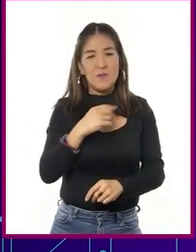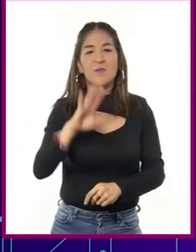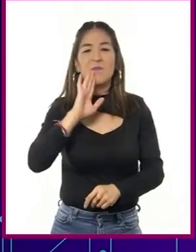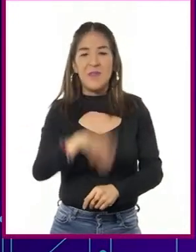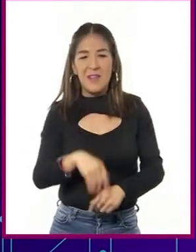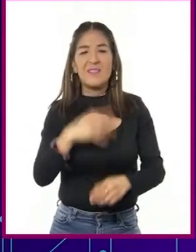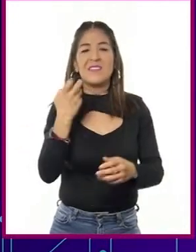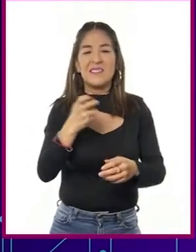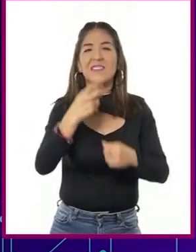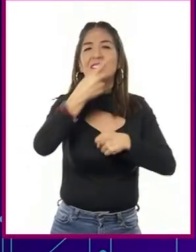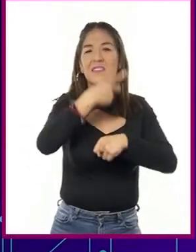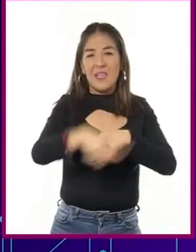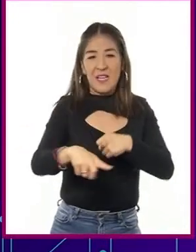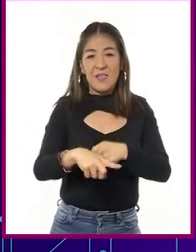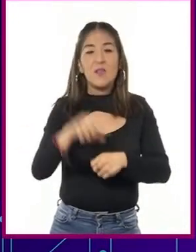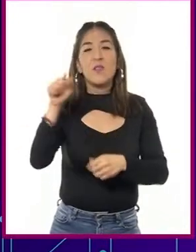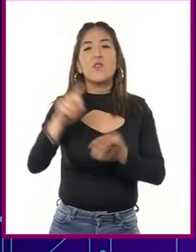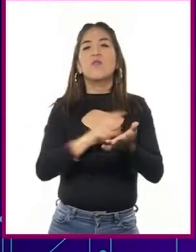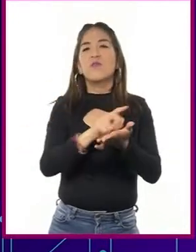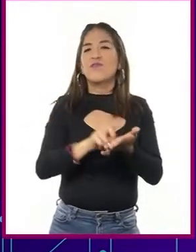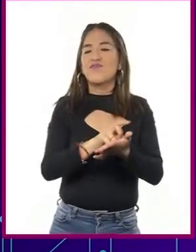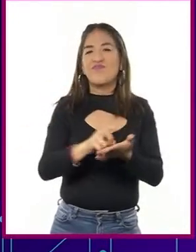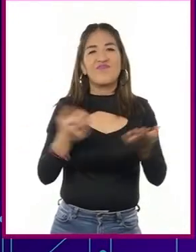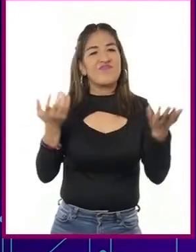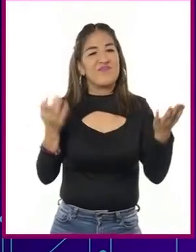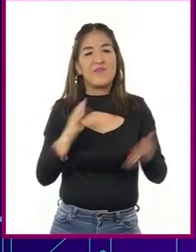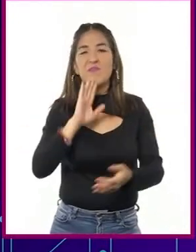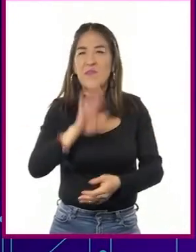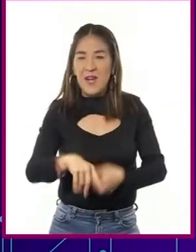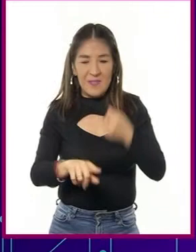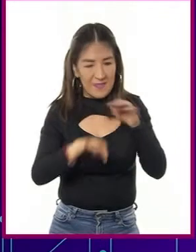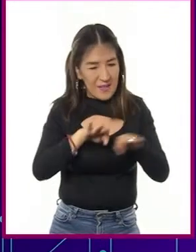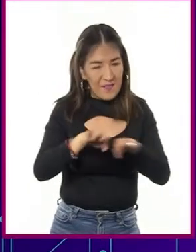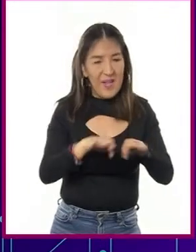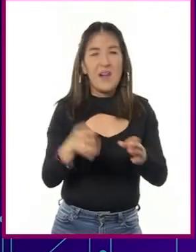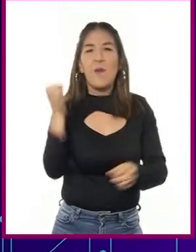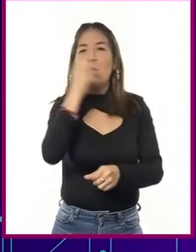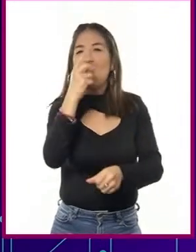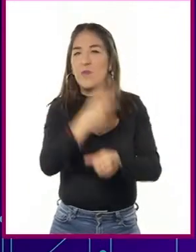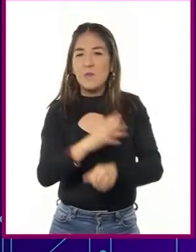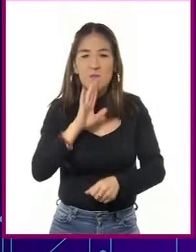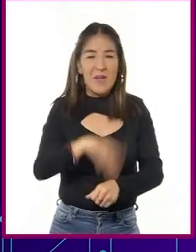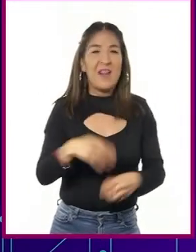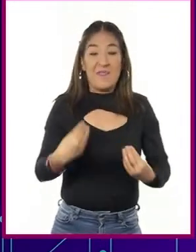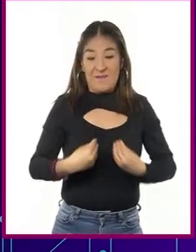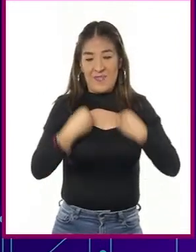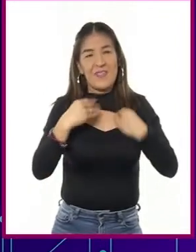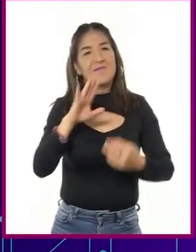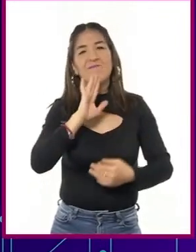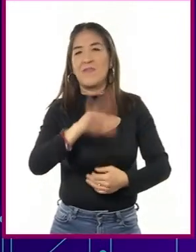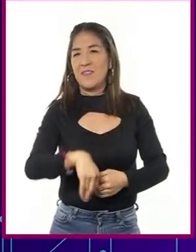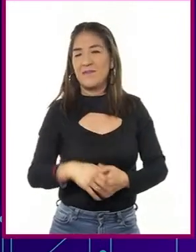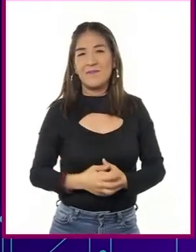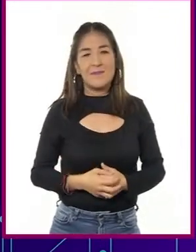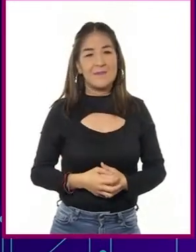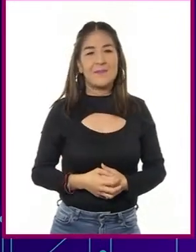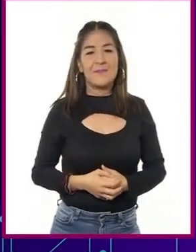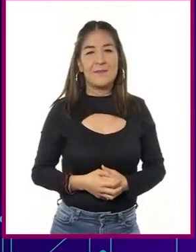LSD. La droga te cierra puertas, oportunidades, termina afectando tu vida.